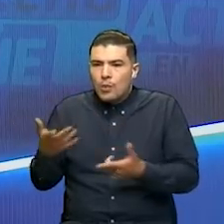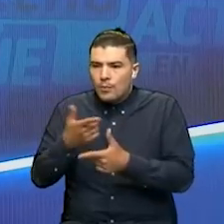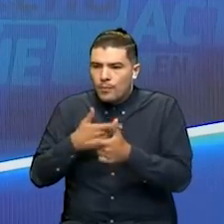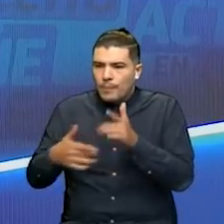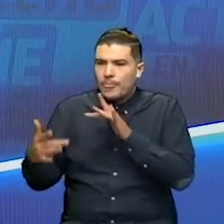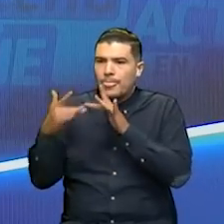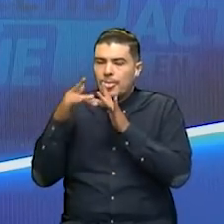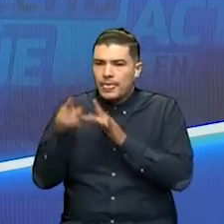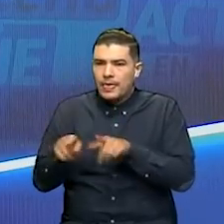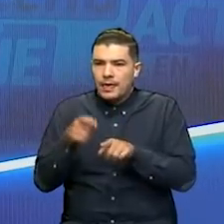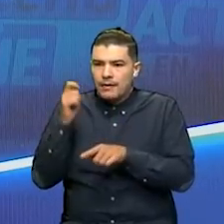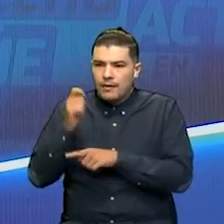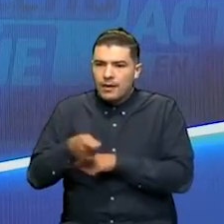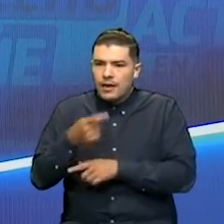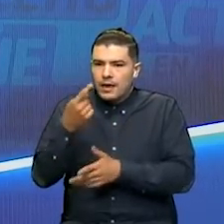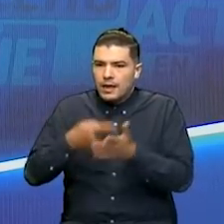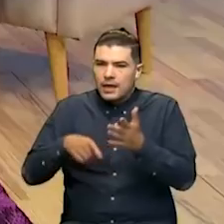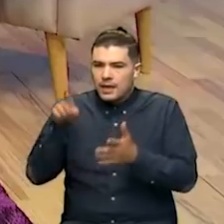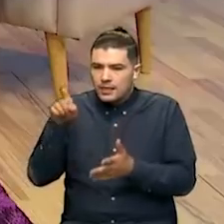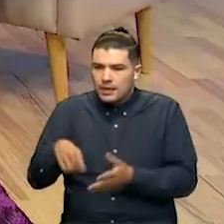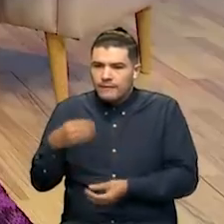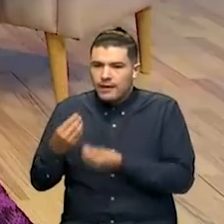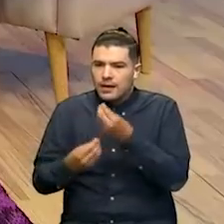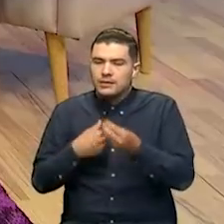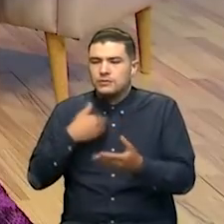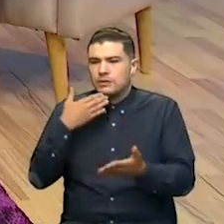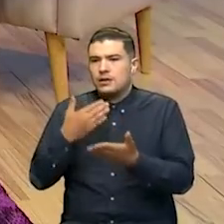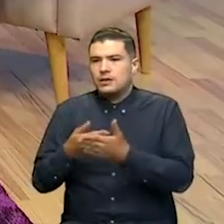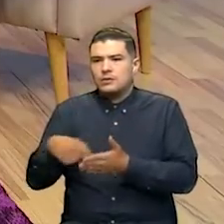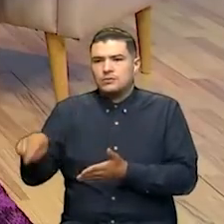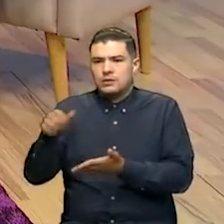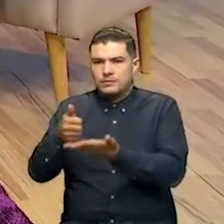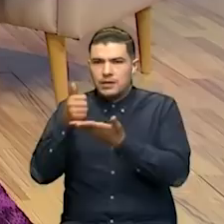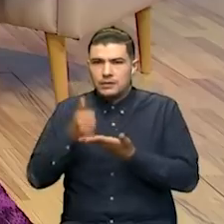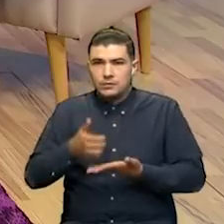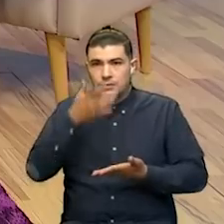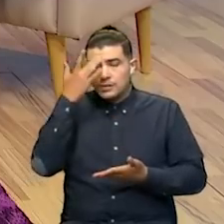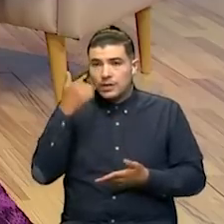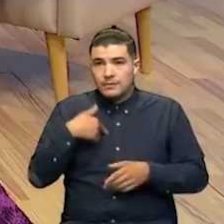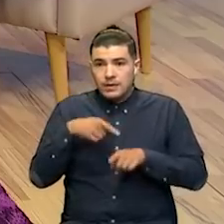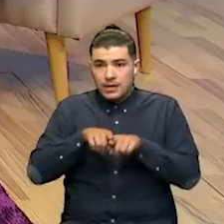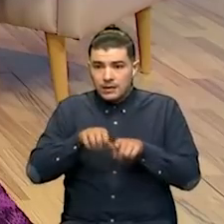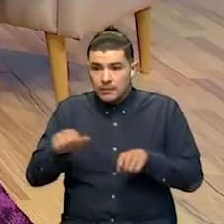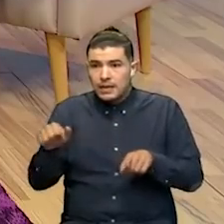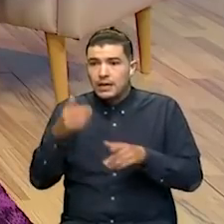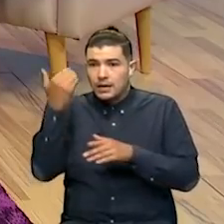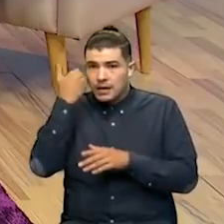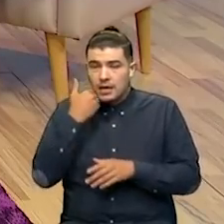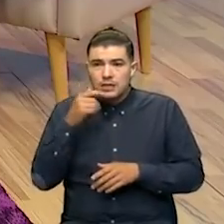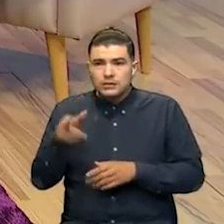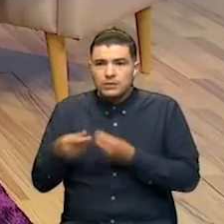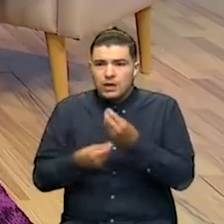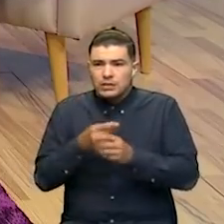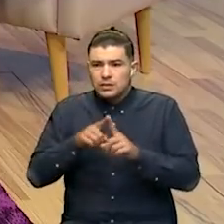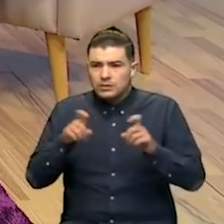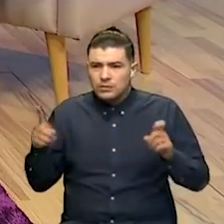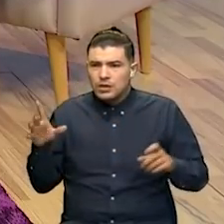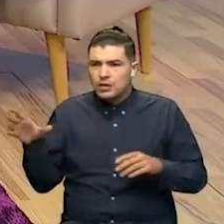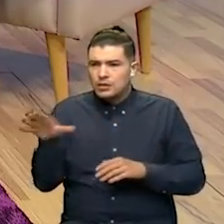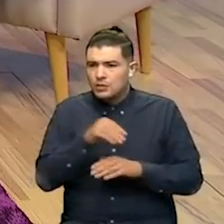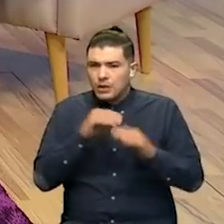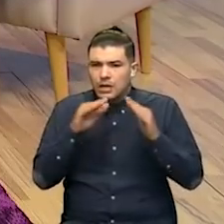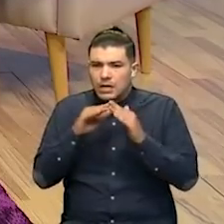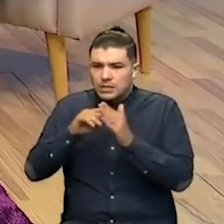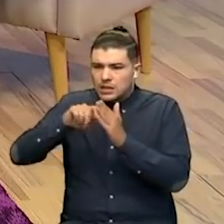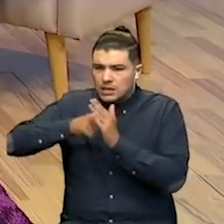¿Qué debemos hacer? Por favor, les agradezco que me ayuden porque mi hermana menor está haciendo la suya, todo lo ha trancado en